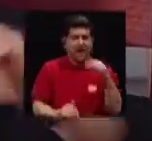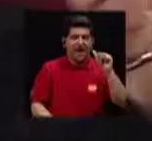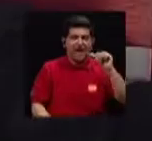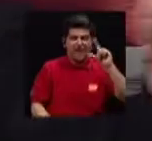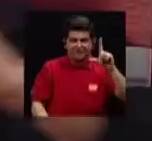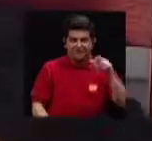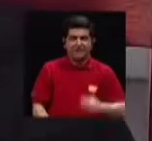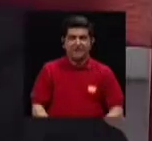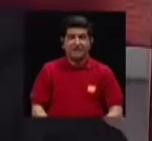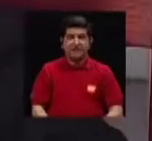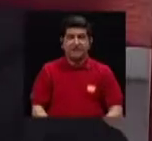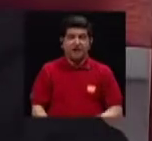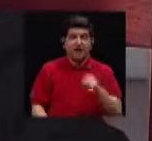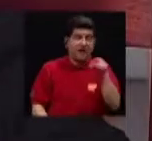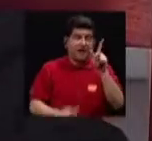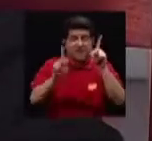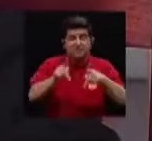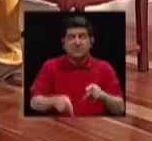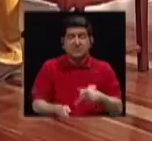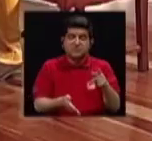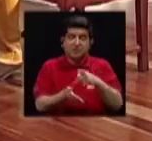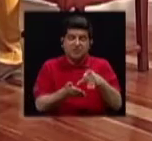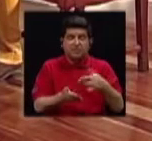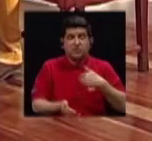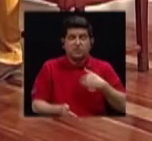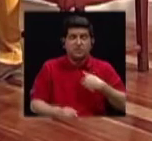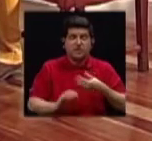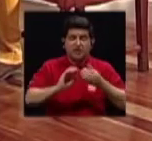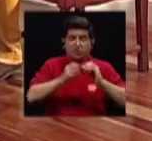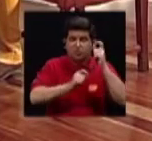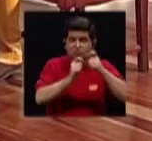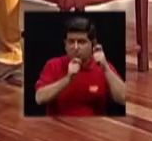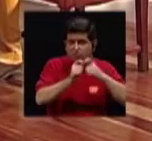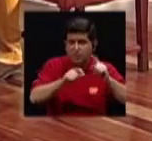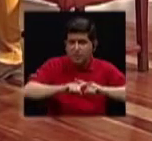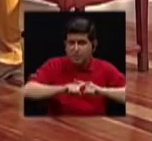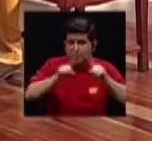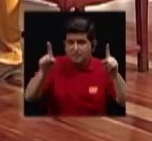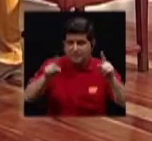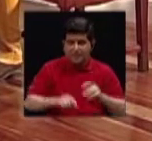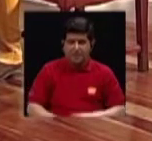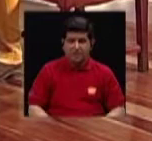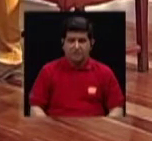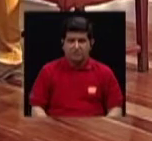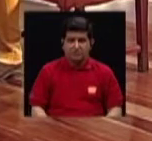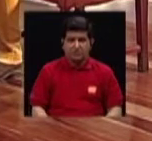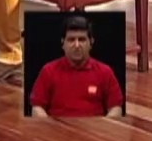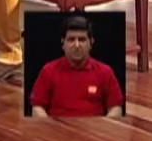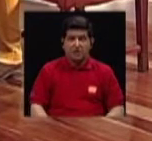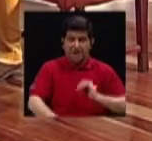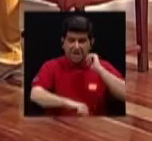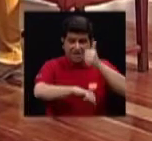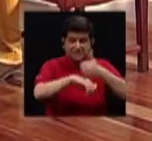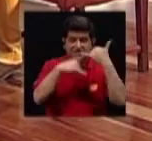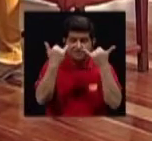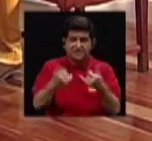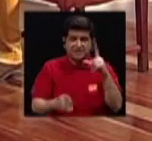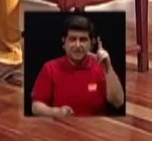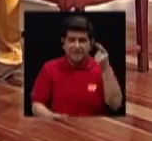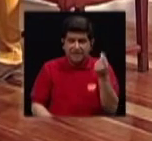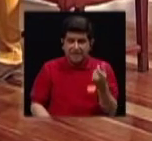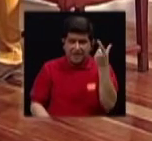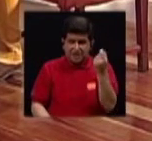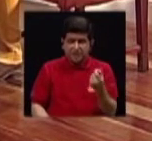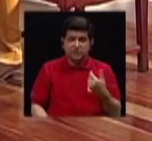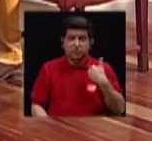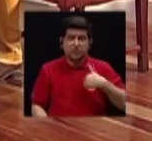registra que el señor gana X cantidad, pero resulta que apenas se establece la pensión, ya el señor